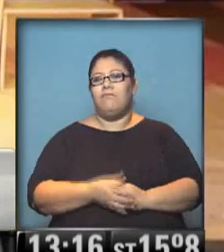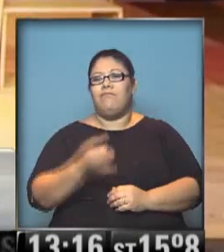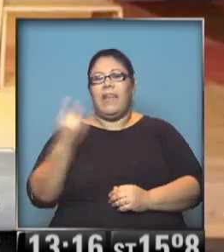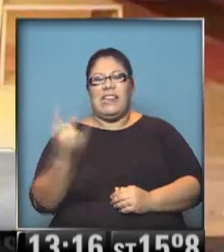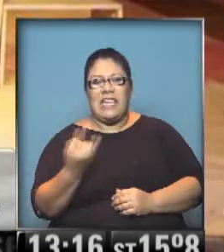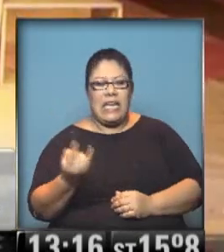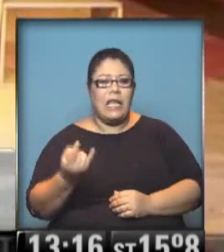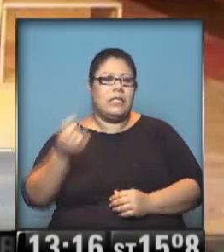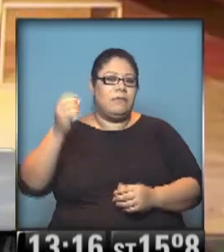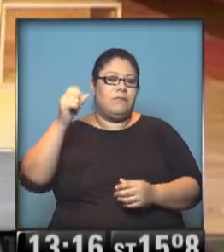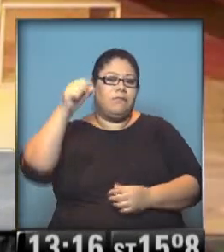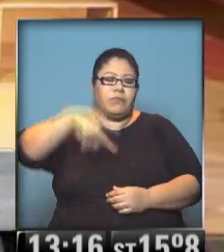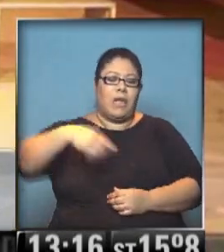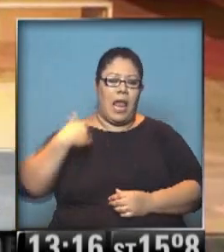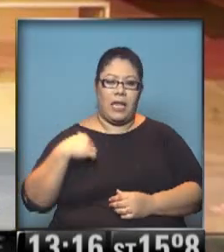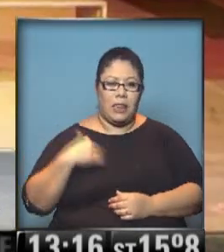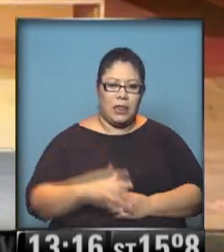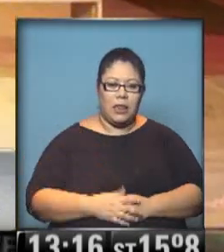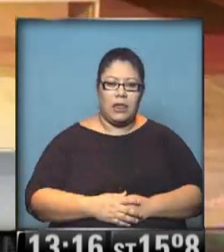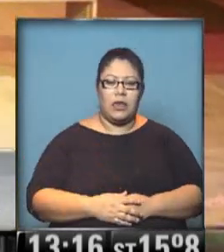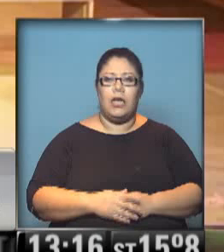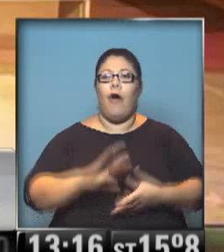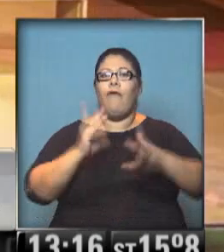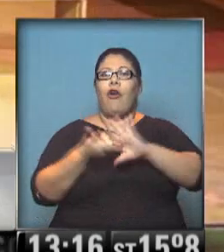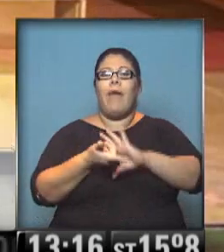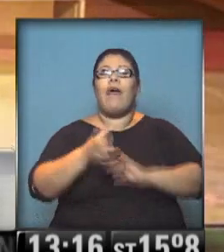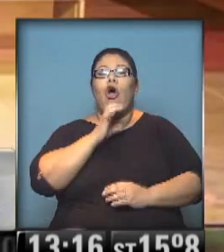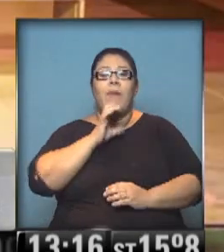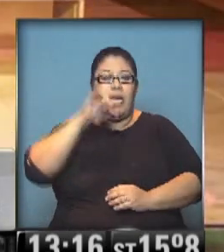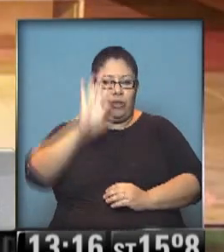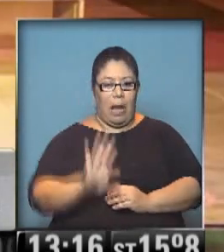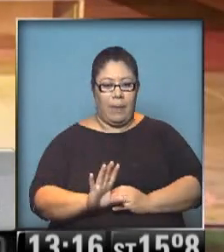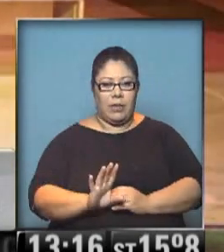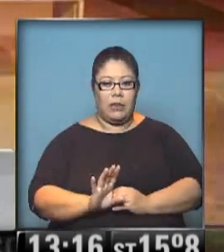toda esta cosa. Pero todo es un punto de vista con mucho humor. Quiero decir que no es